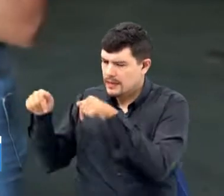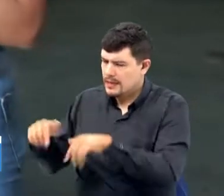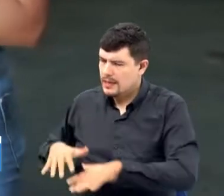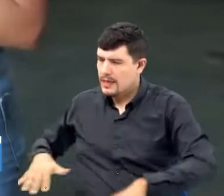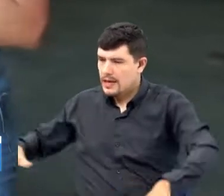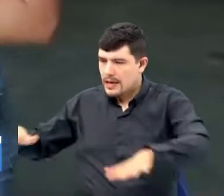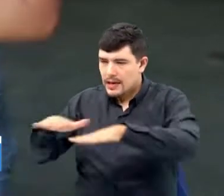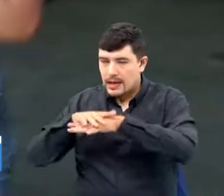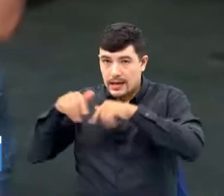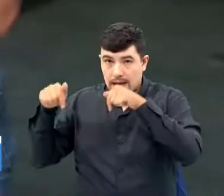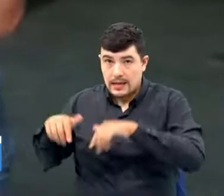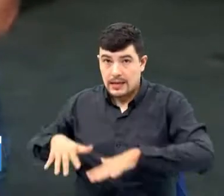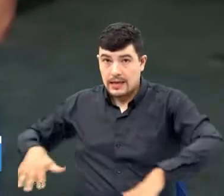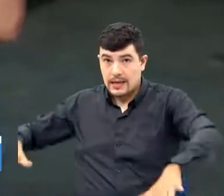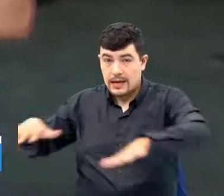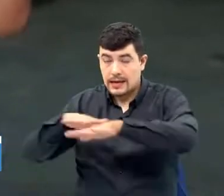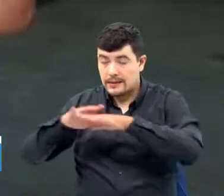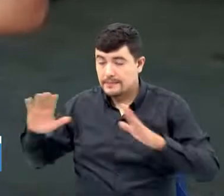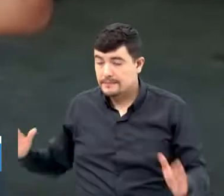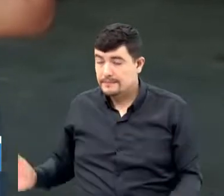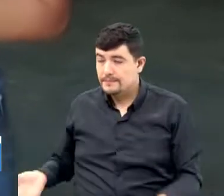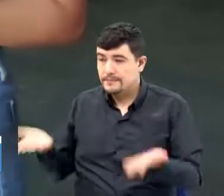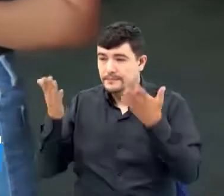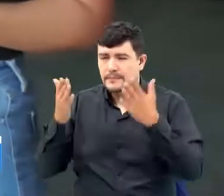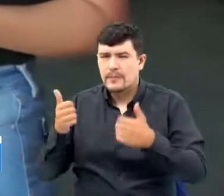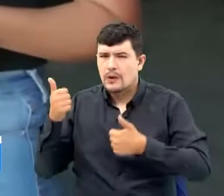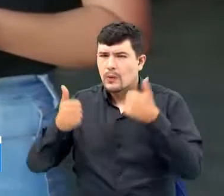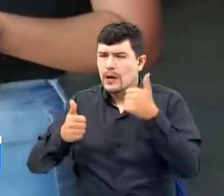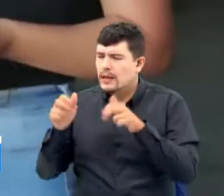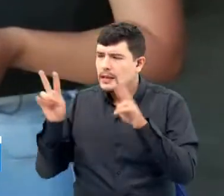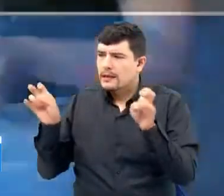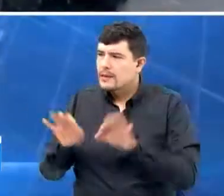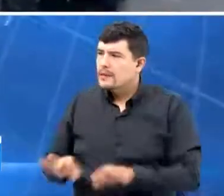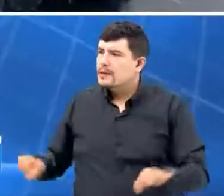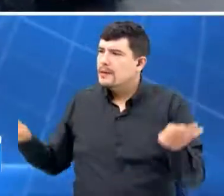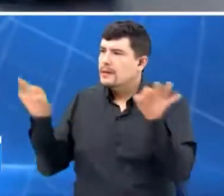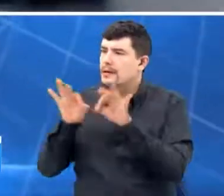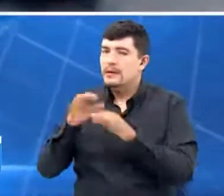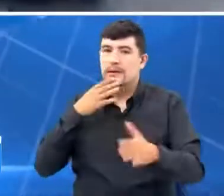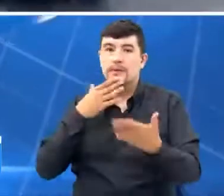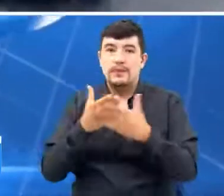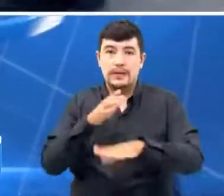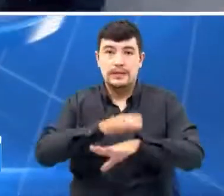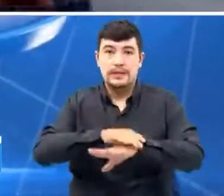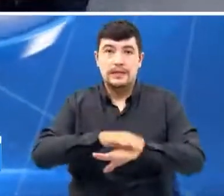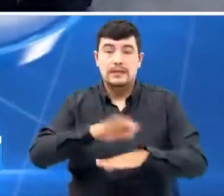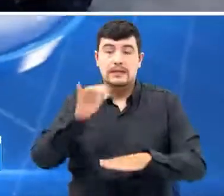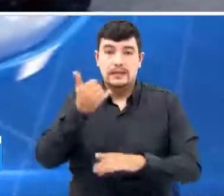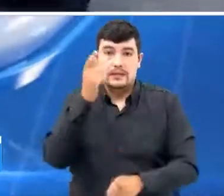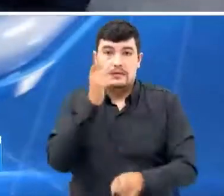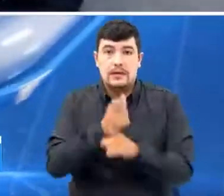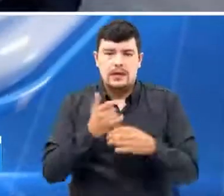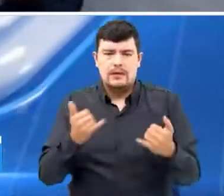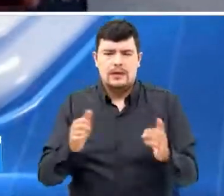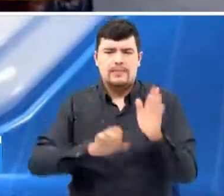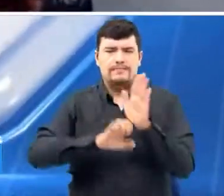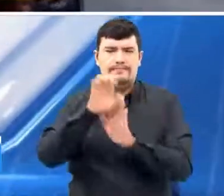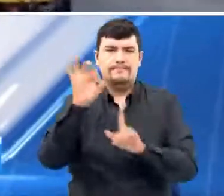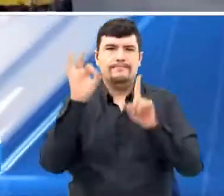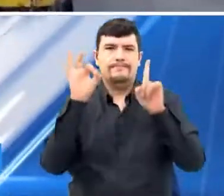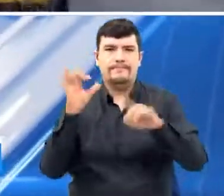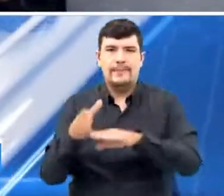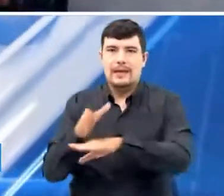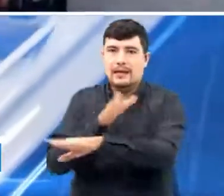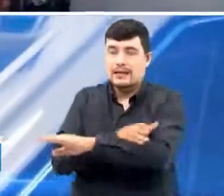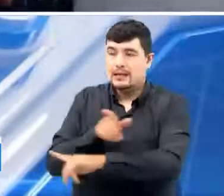esta reactivación, esta activación de frontera. Hola Diana, buenas tardes. Bueno, la activación ha sido muy exitosa, como le decía la